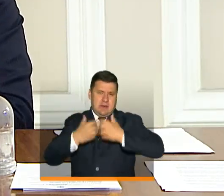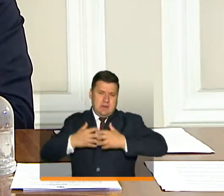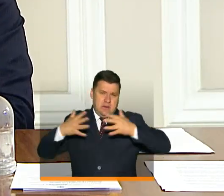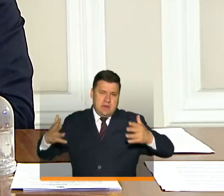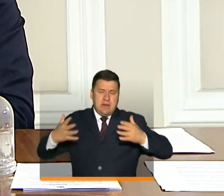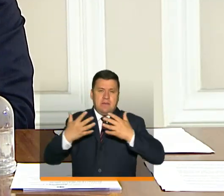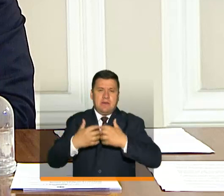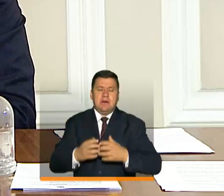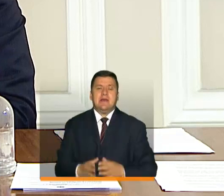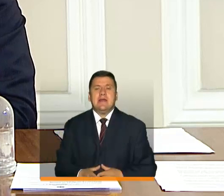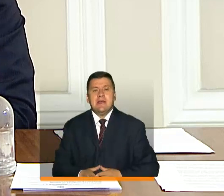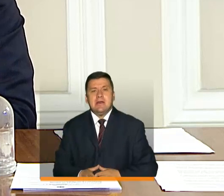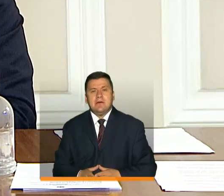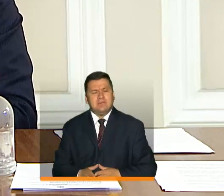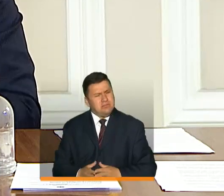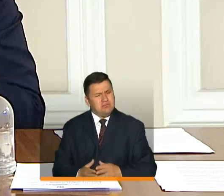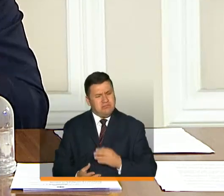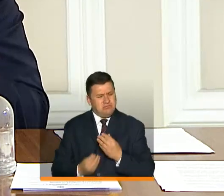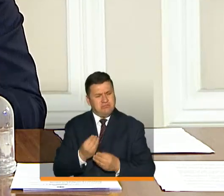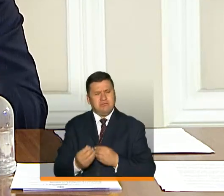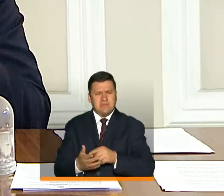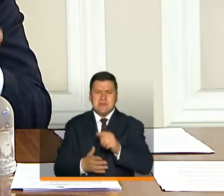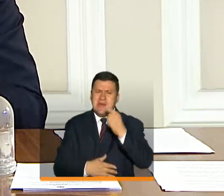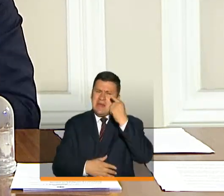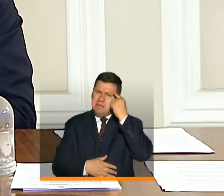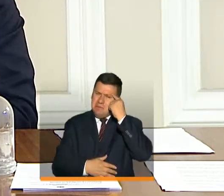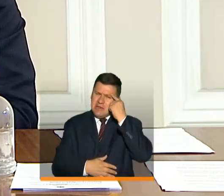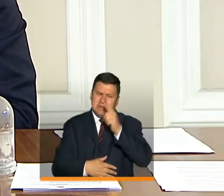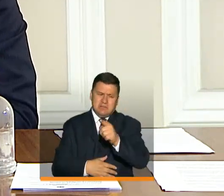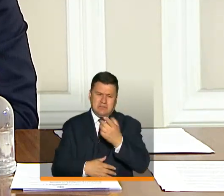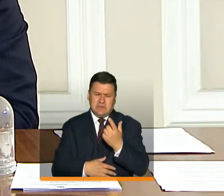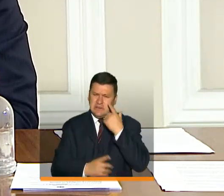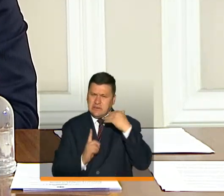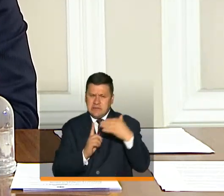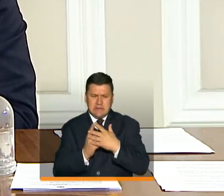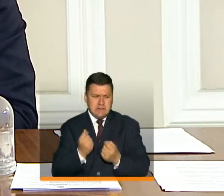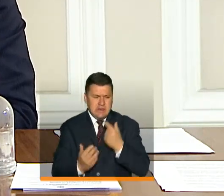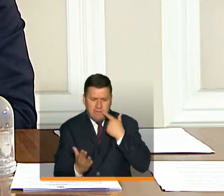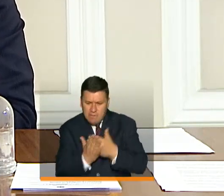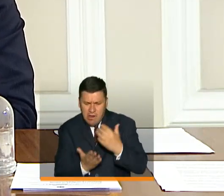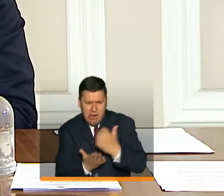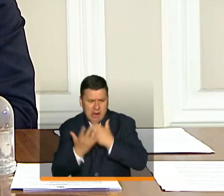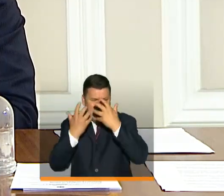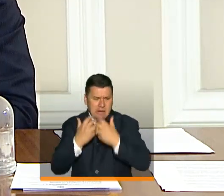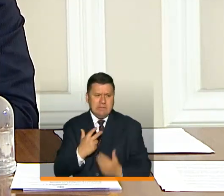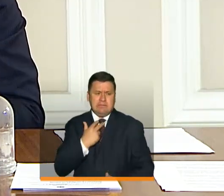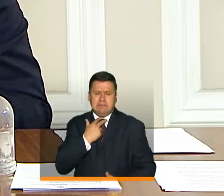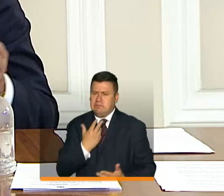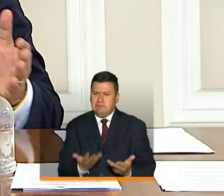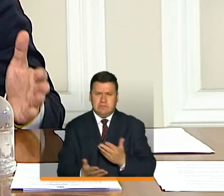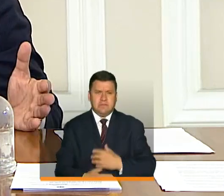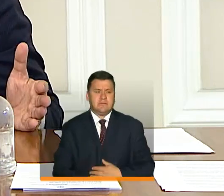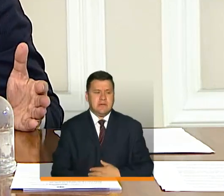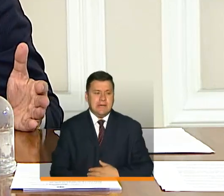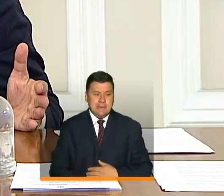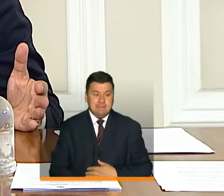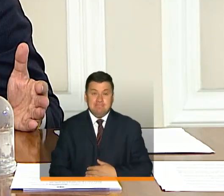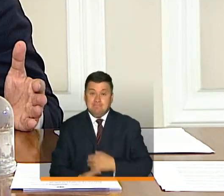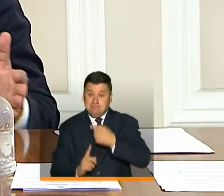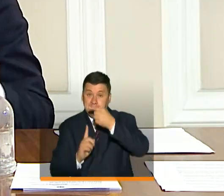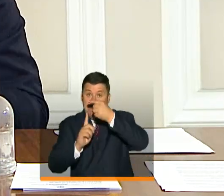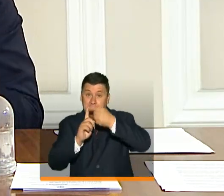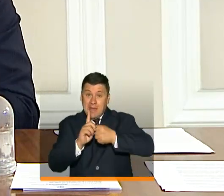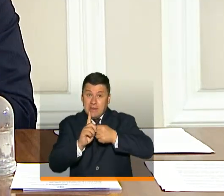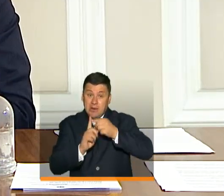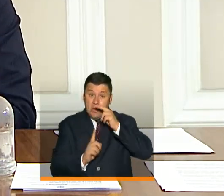grandes empresas, y lo hemos hecho pensando en aquellos que han visto más afectada su facturación. Correspondiente al mes de